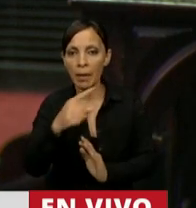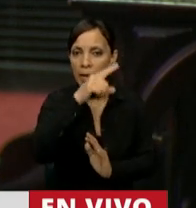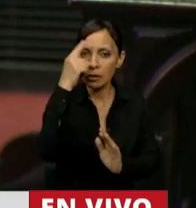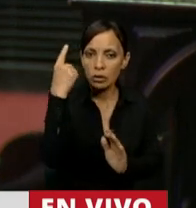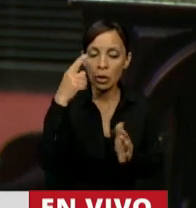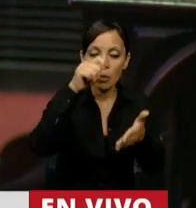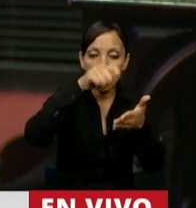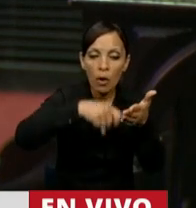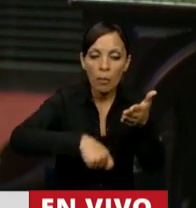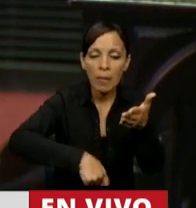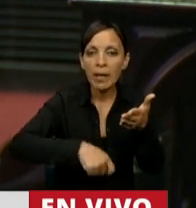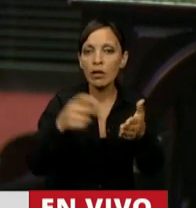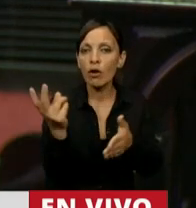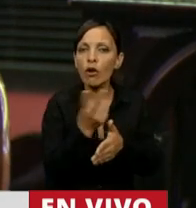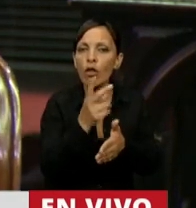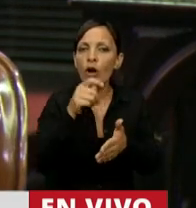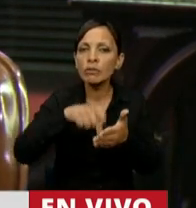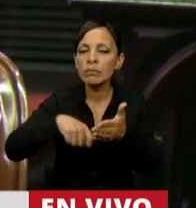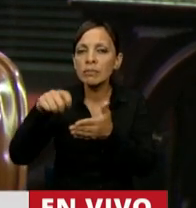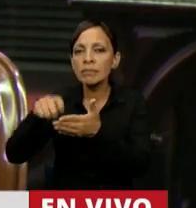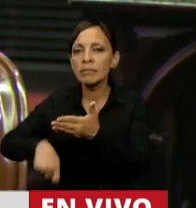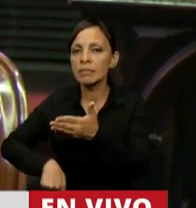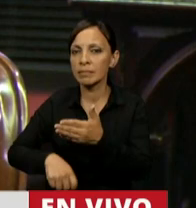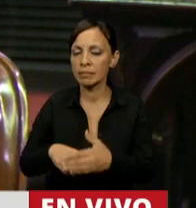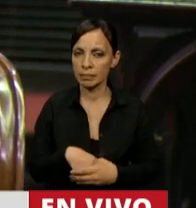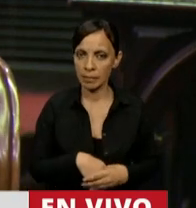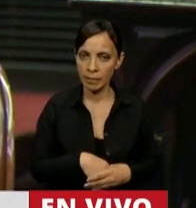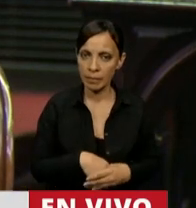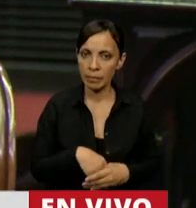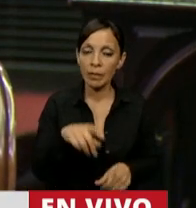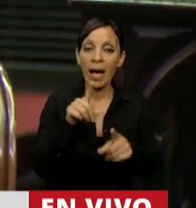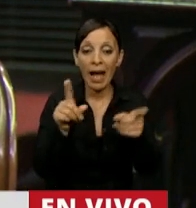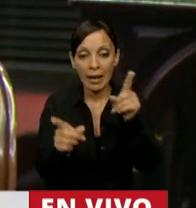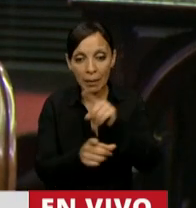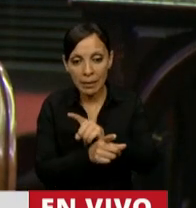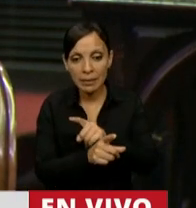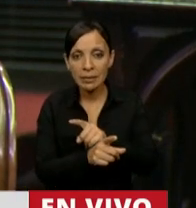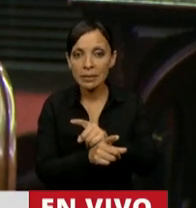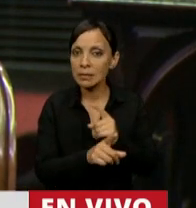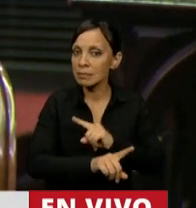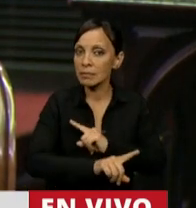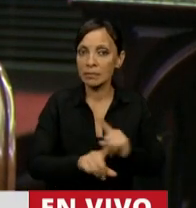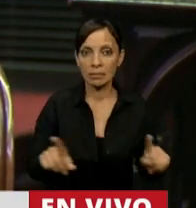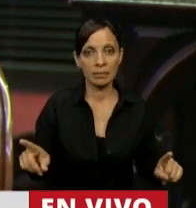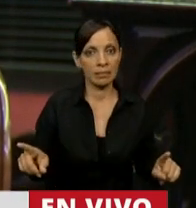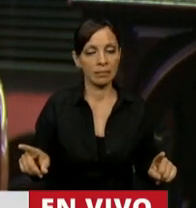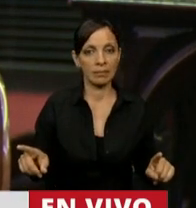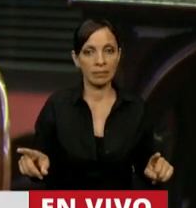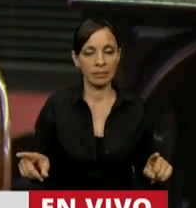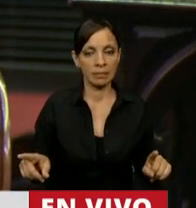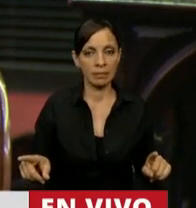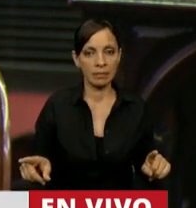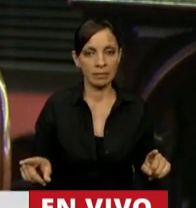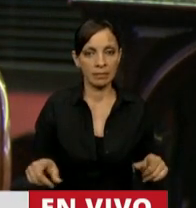y acordado entre la Nación y la Ciudad de Buenos Aires. No al revés, y que tiene que